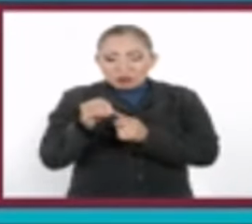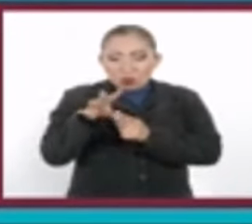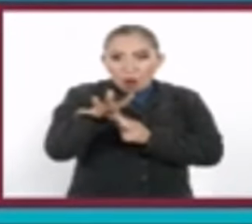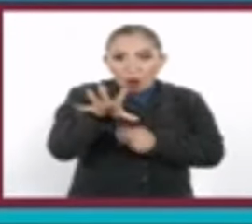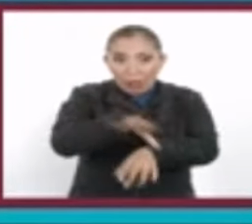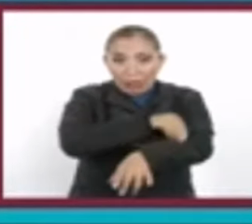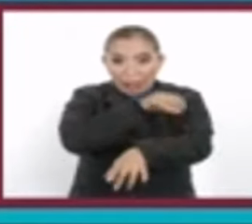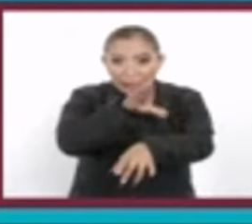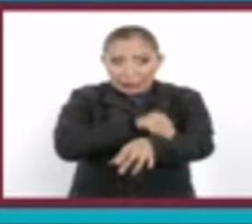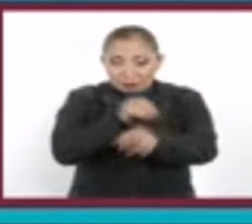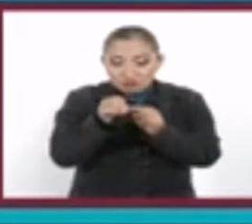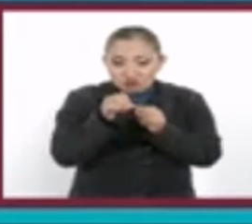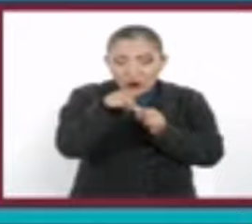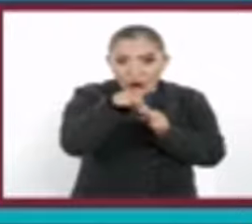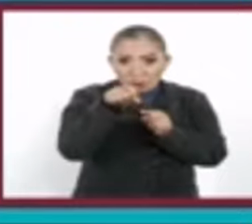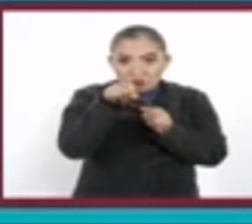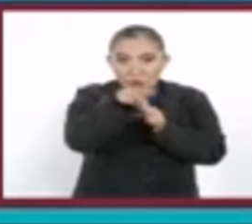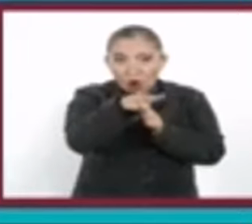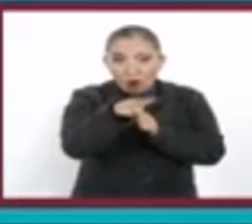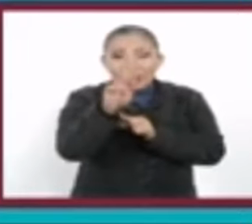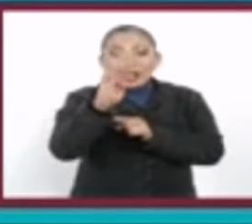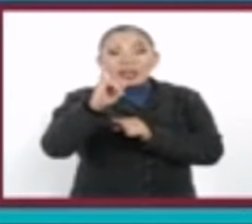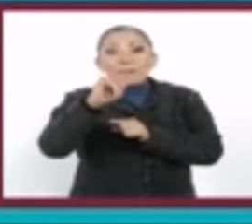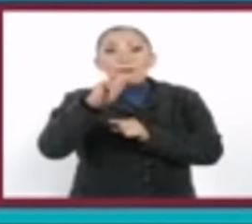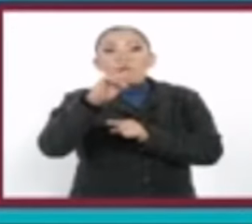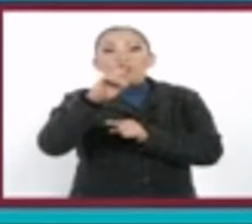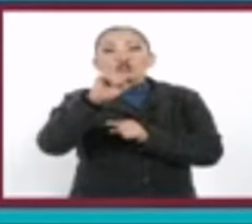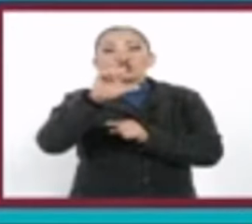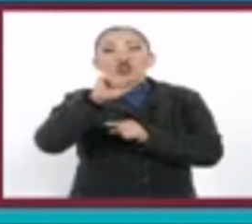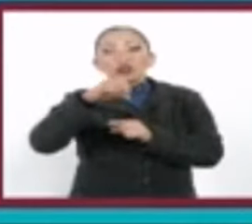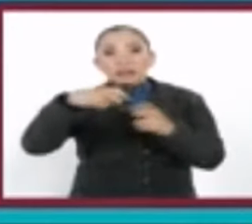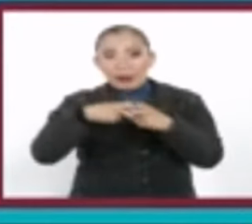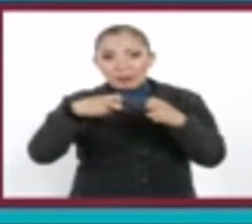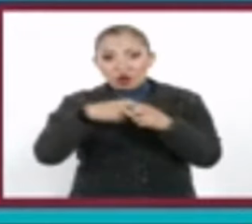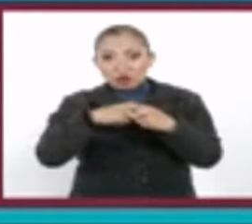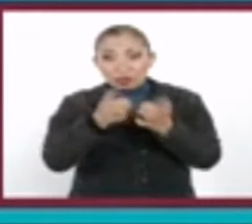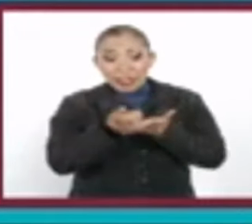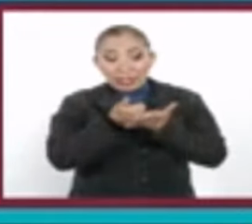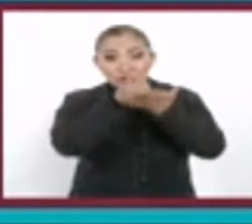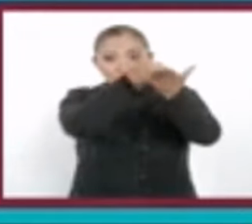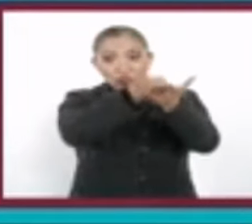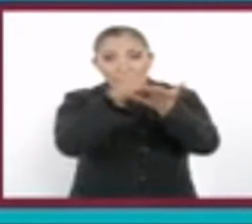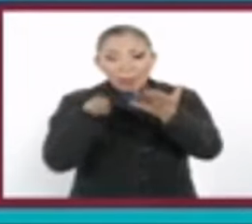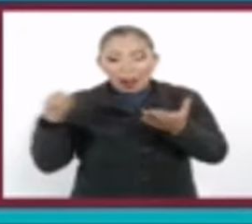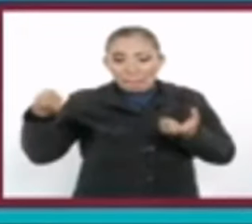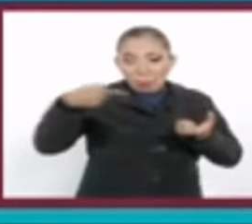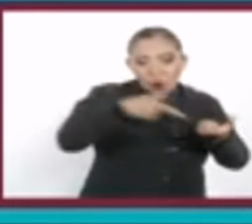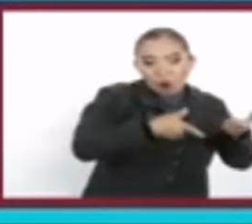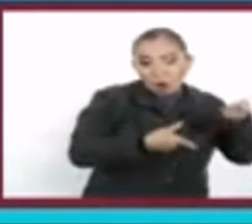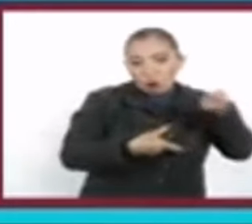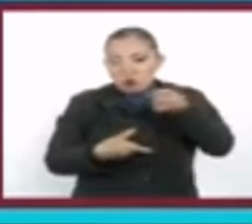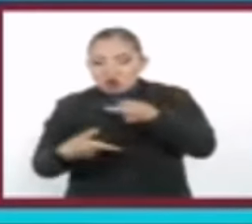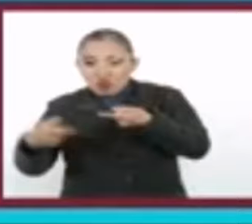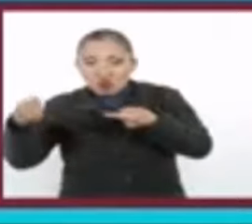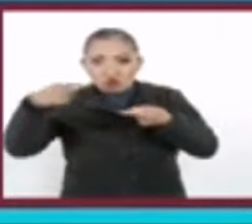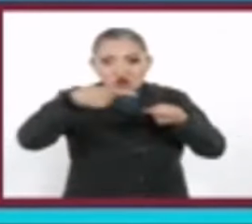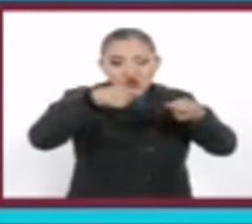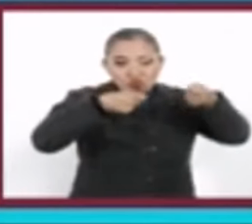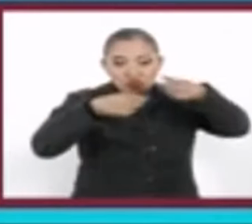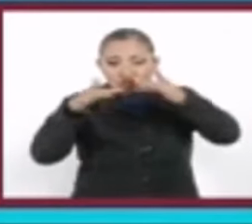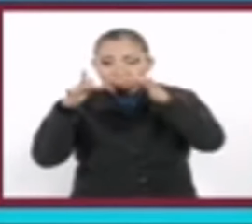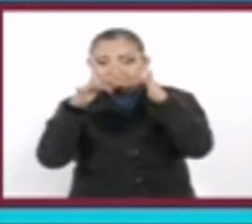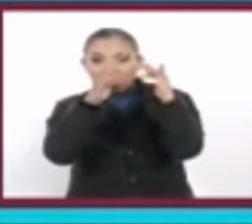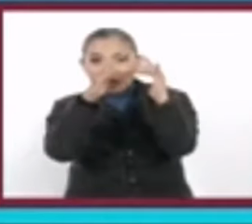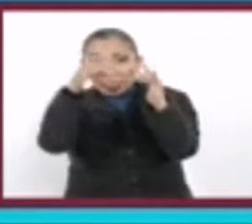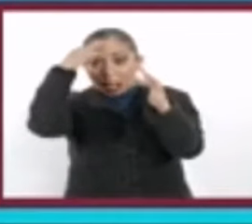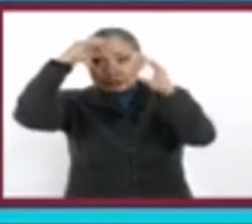señales eléctricas denominadas impulsos nerviosos, que les permiten transmitir o recibir información. Las neuronas